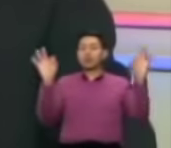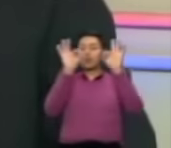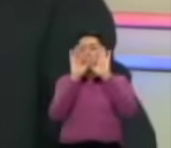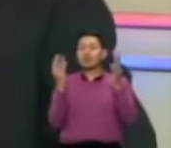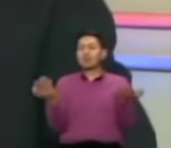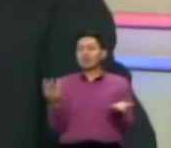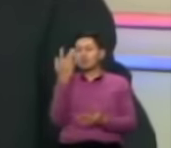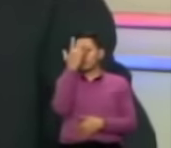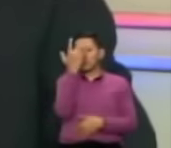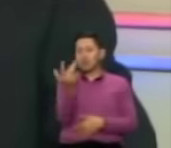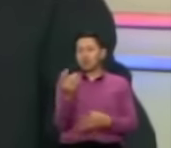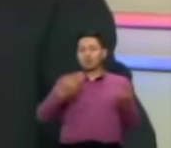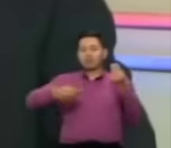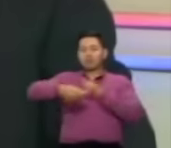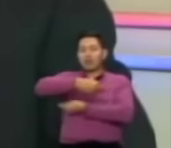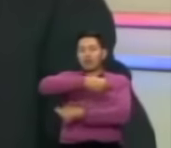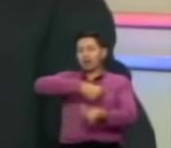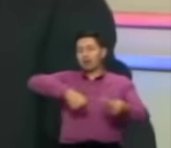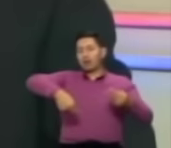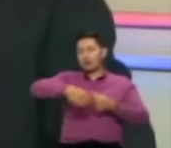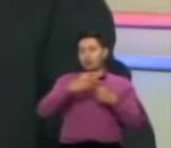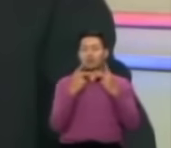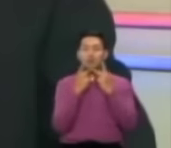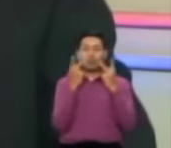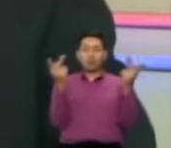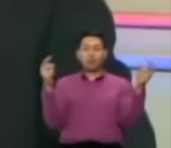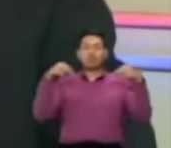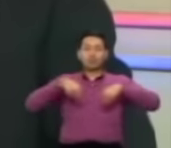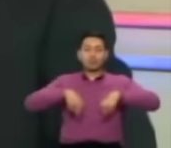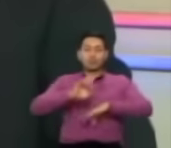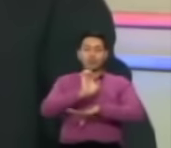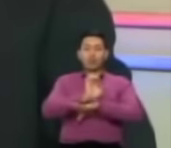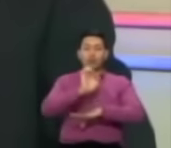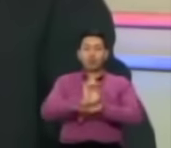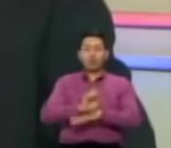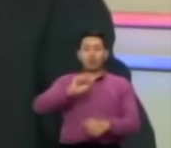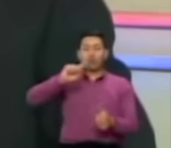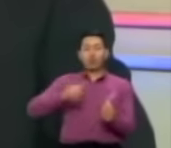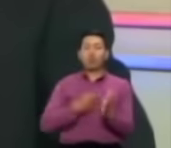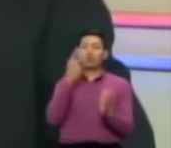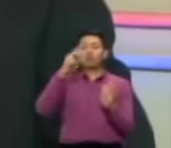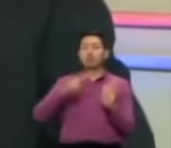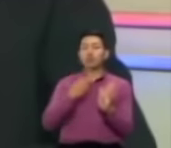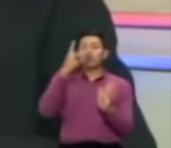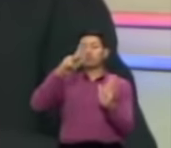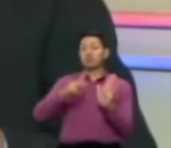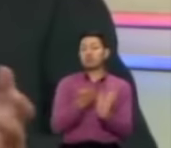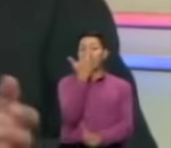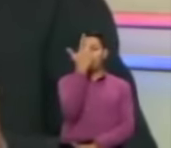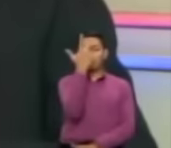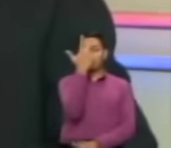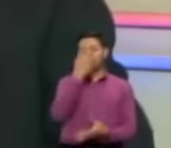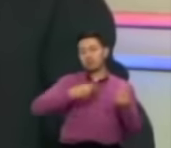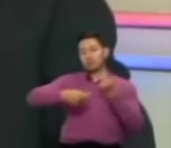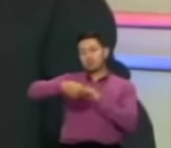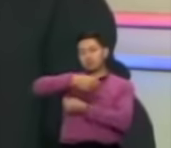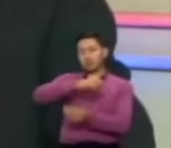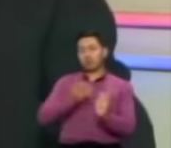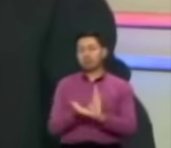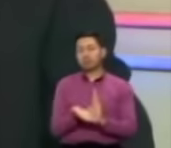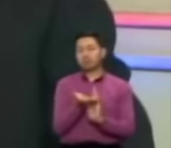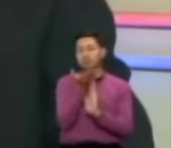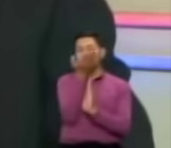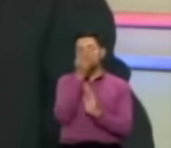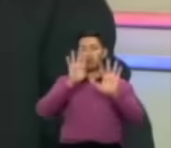inversión pública que se ha hecho. Hemos sido el país que ha llegado a invertir hasta 3 veces más que el promedio latinoamericano. En estos 9 años, 10 años